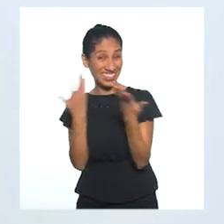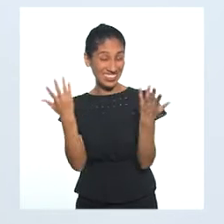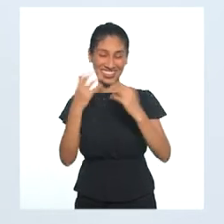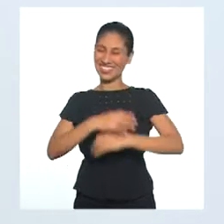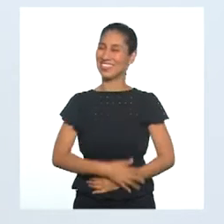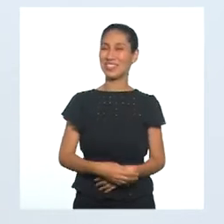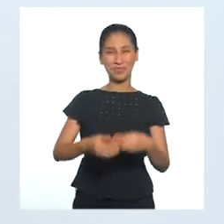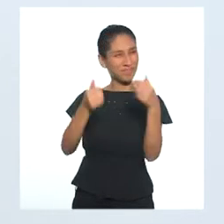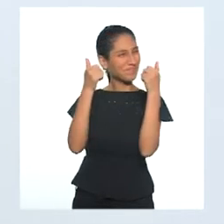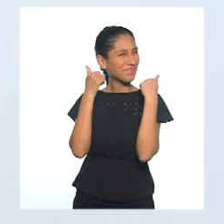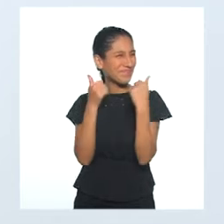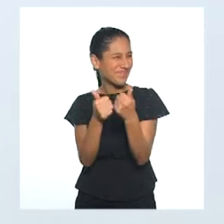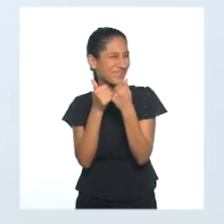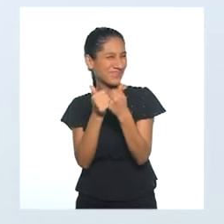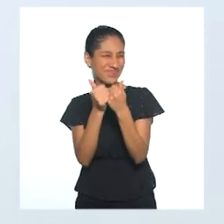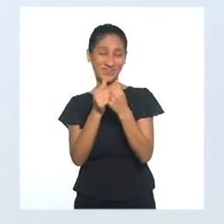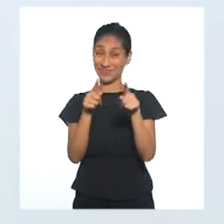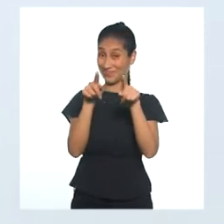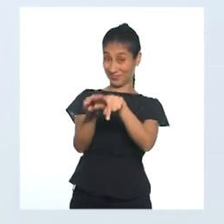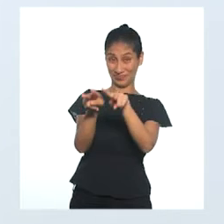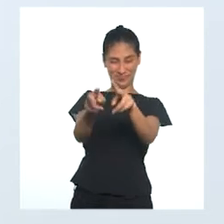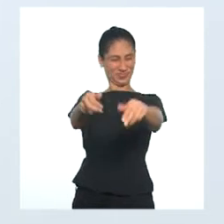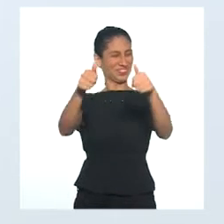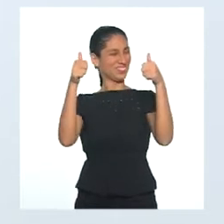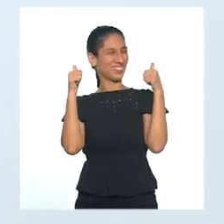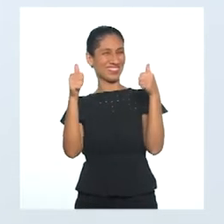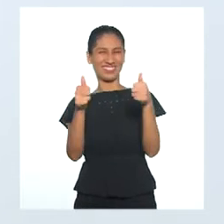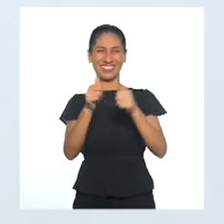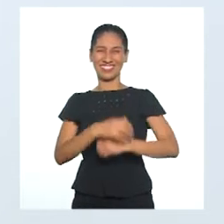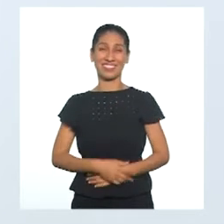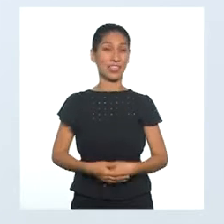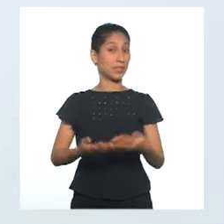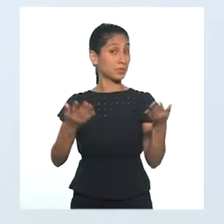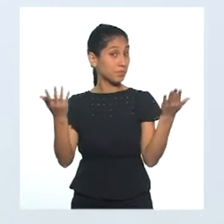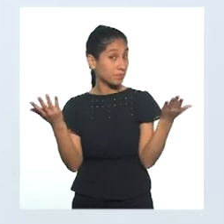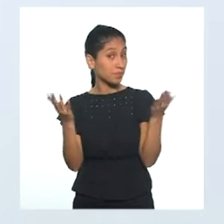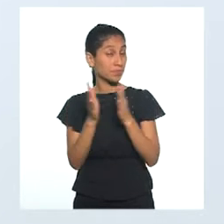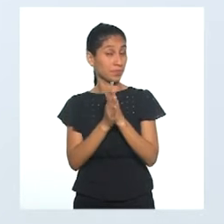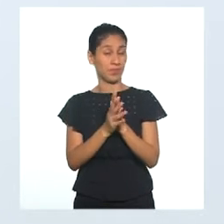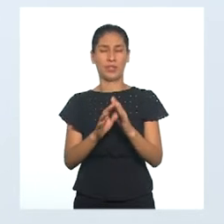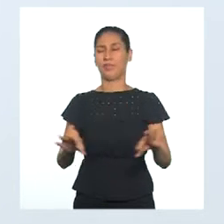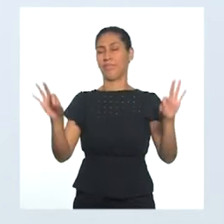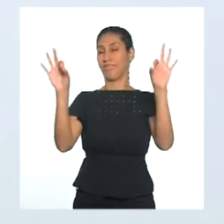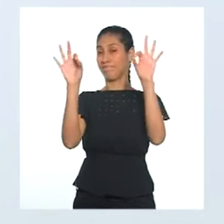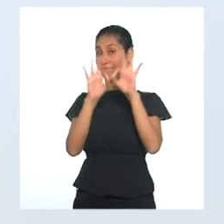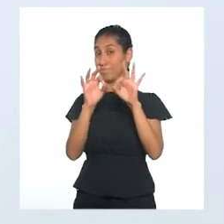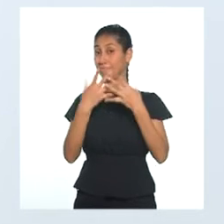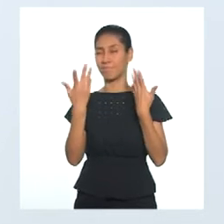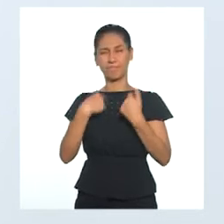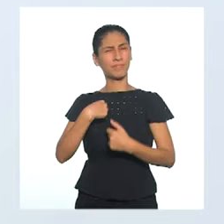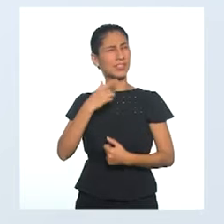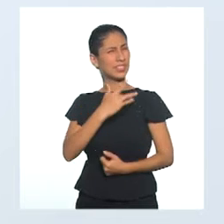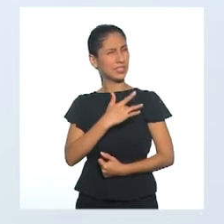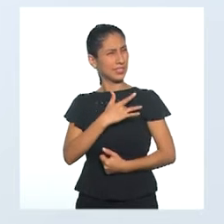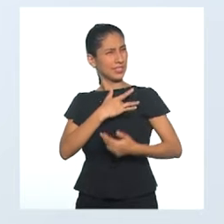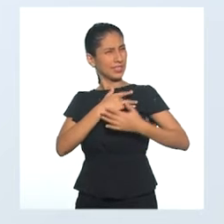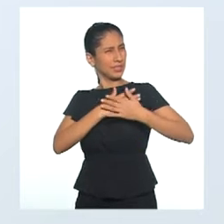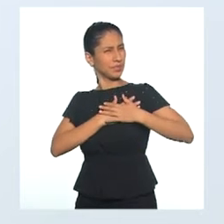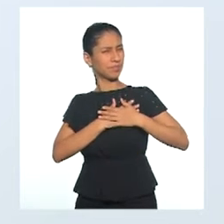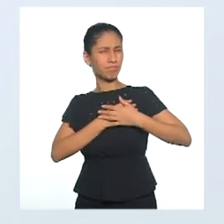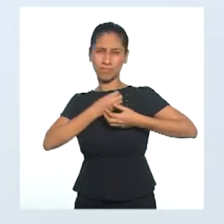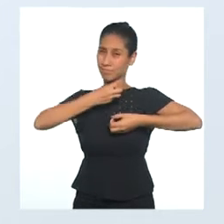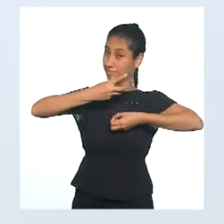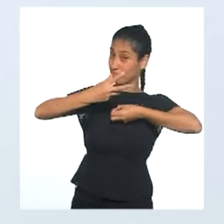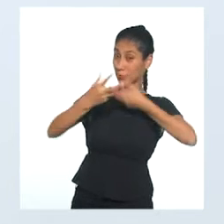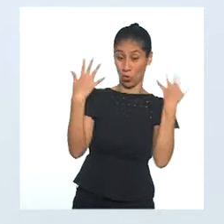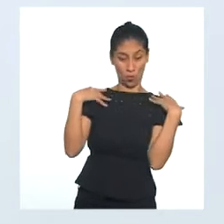frío. Muy bien, lo hiciste espectacular. ¿Ya ven la importancia de poder nosotros expresar nuestras emociones